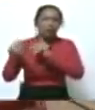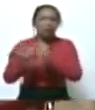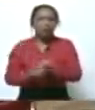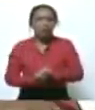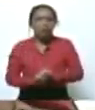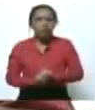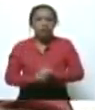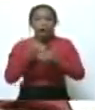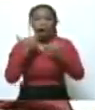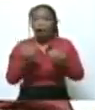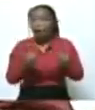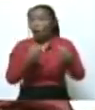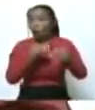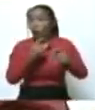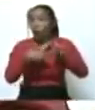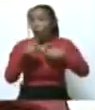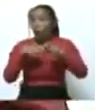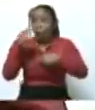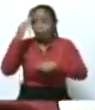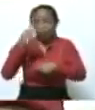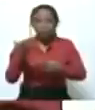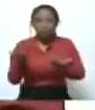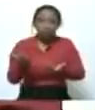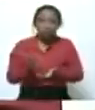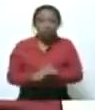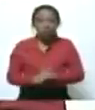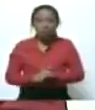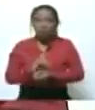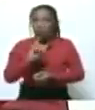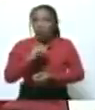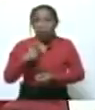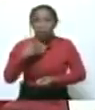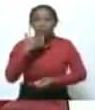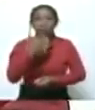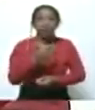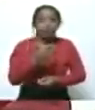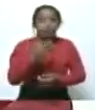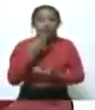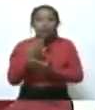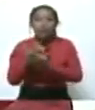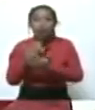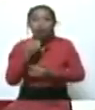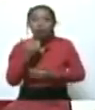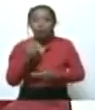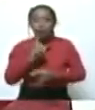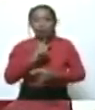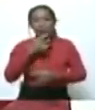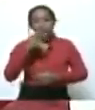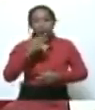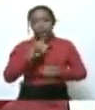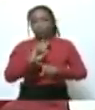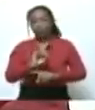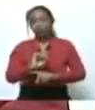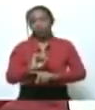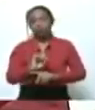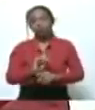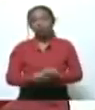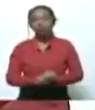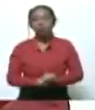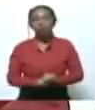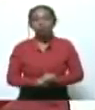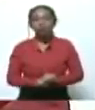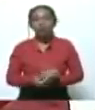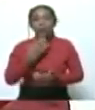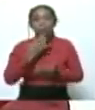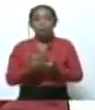Para los acuerdos comerciales, militares, no tenemos que pedirle permiso a nadie. La verdad no, pues, no tenemos que